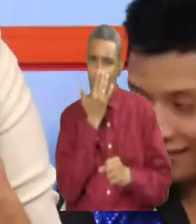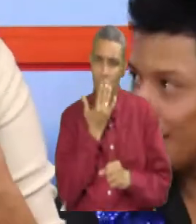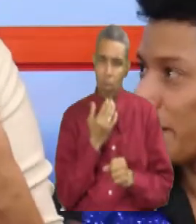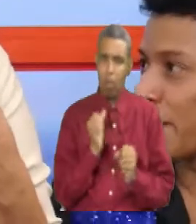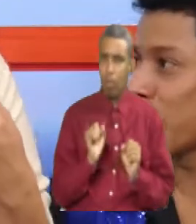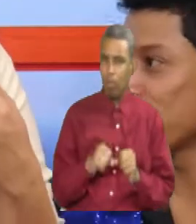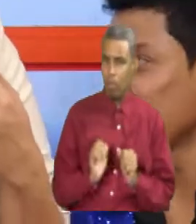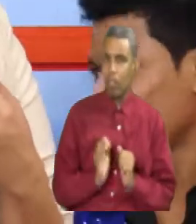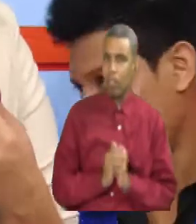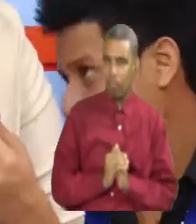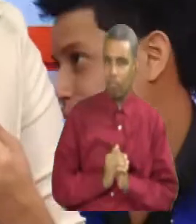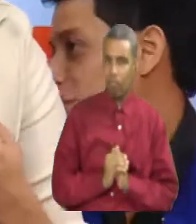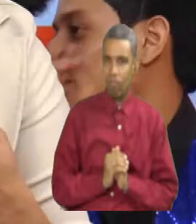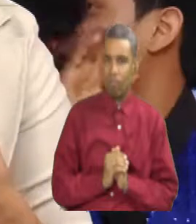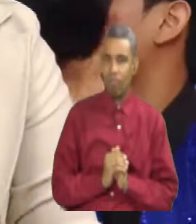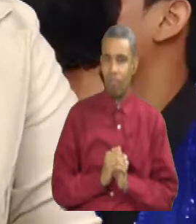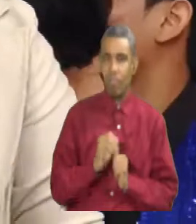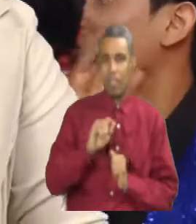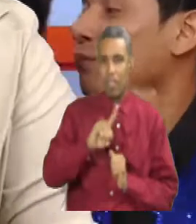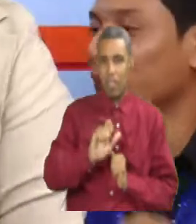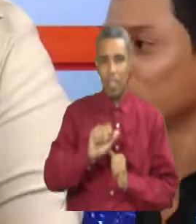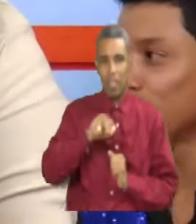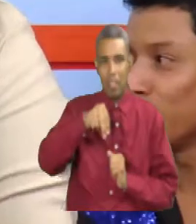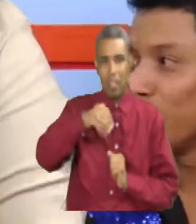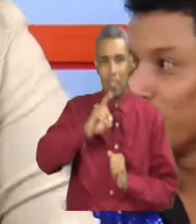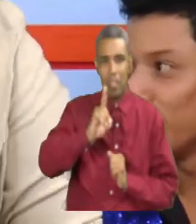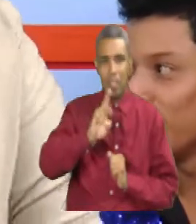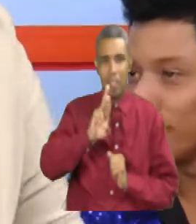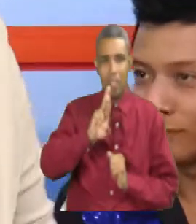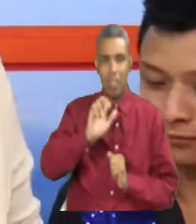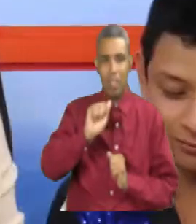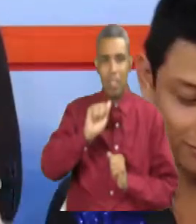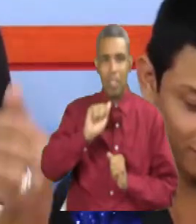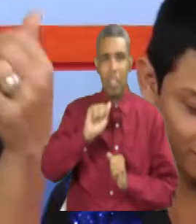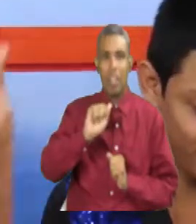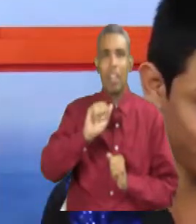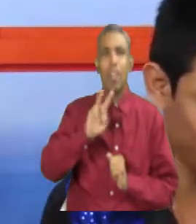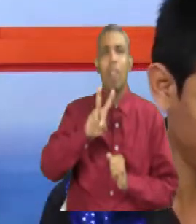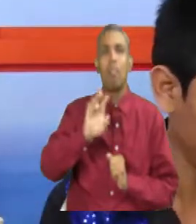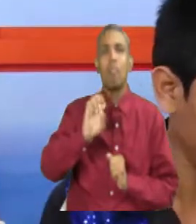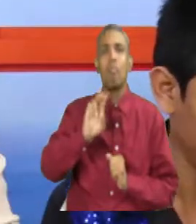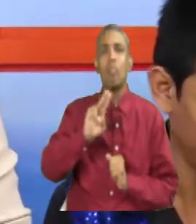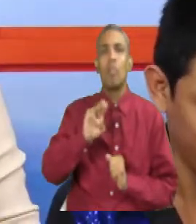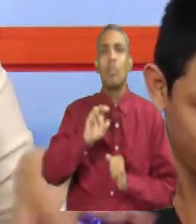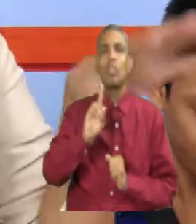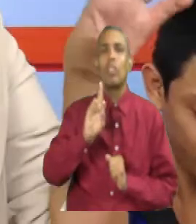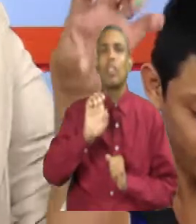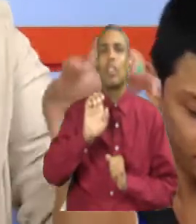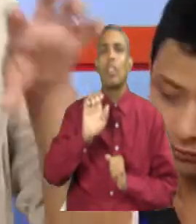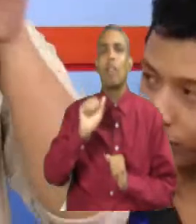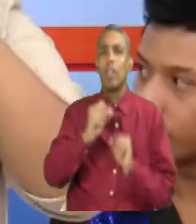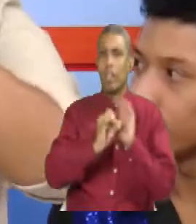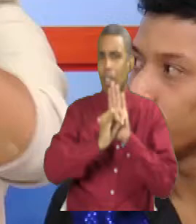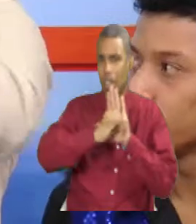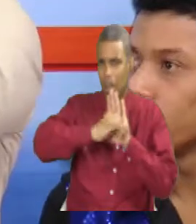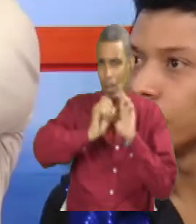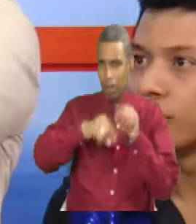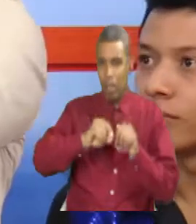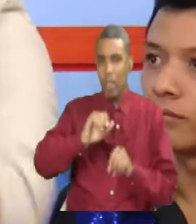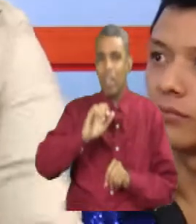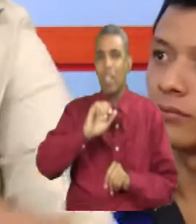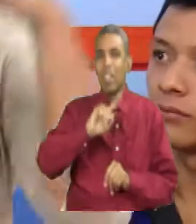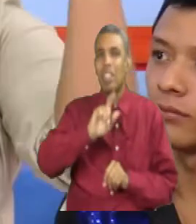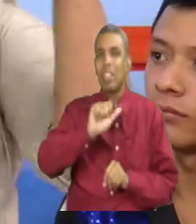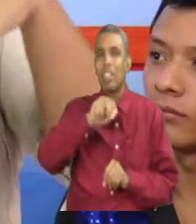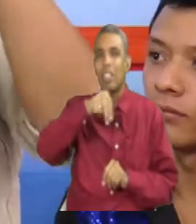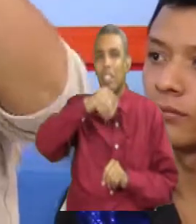de América, Sandra, La Voz de América. Entonces, por Facebook nos puede ubicar y por Instagram también. Sandra, La Voz de